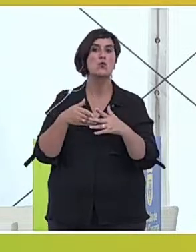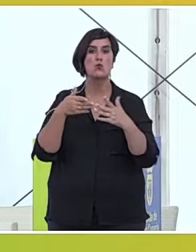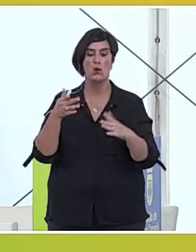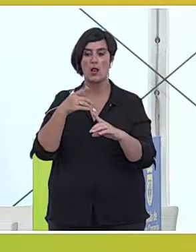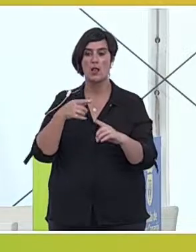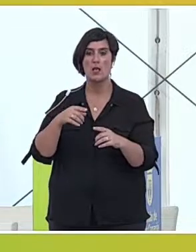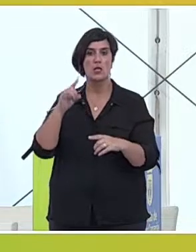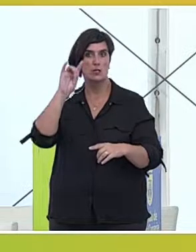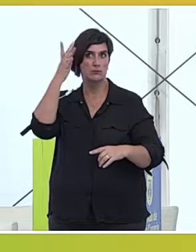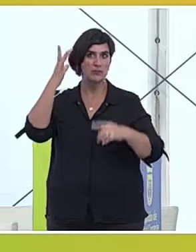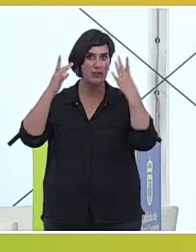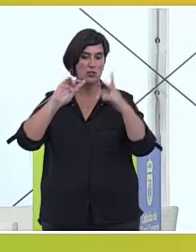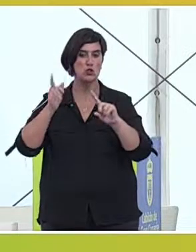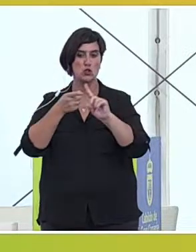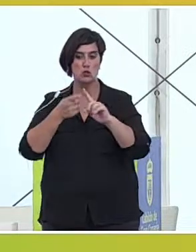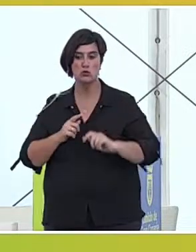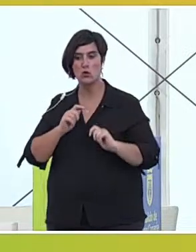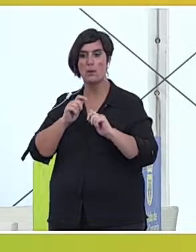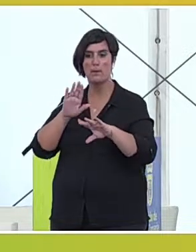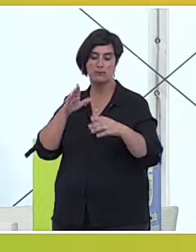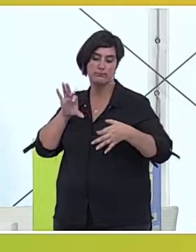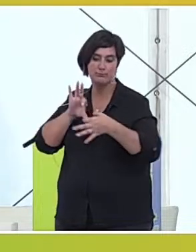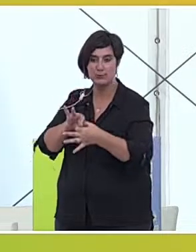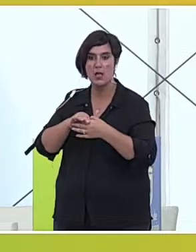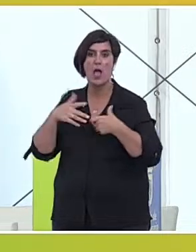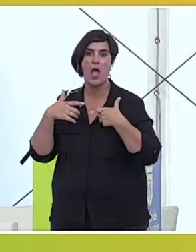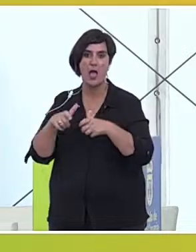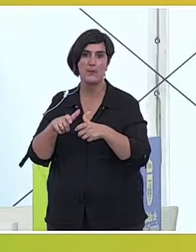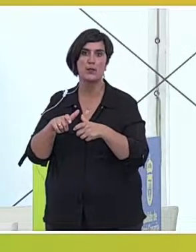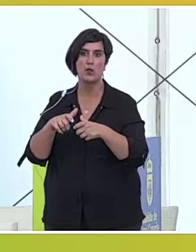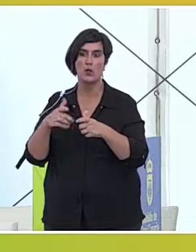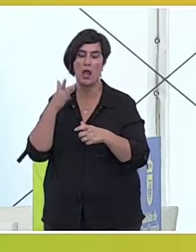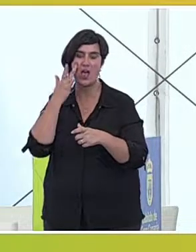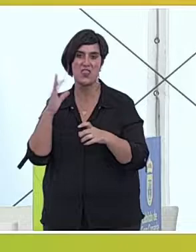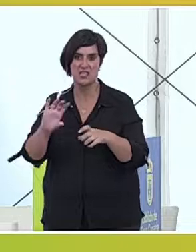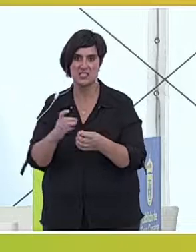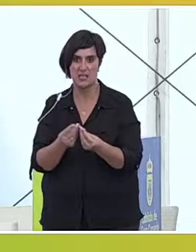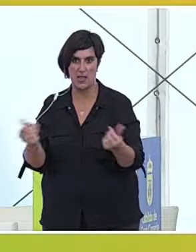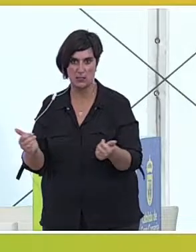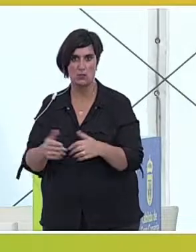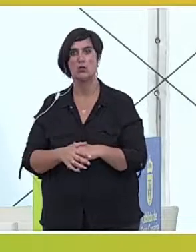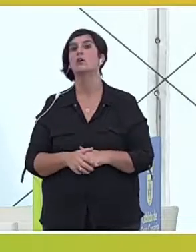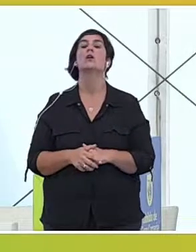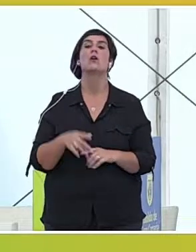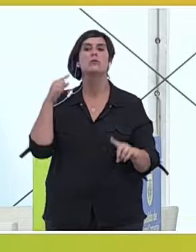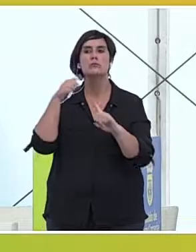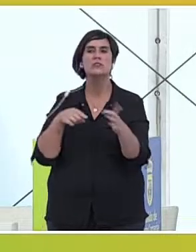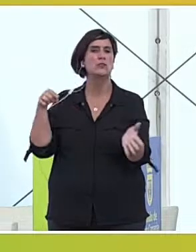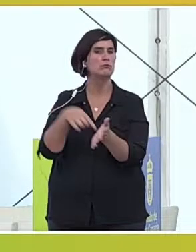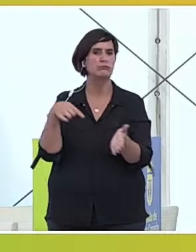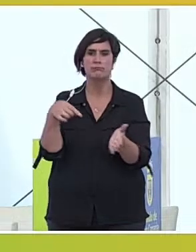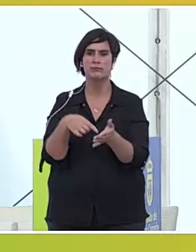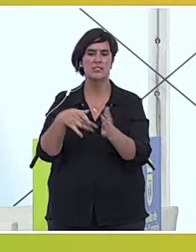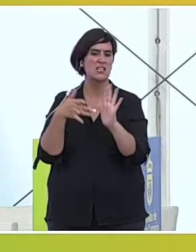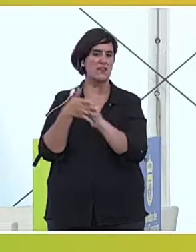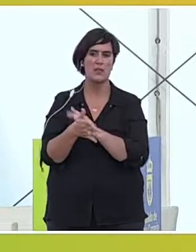soluciones innovadoras en el ámbito de la desalación. Se plantean unos objetivos muy exigentes. Estamos hablando de un consumo